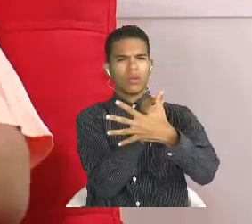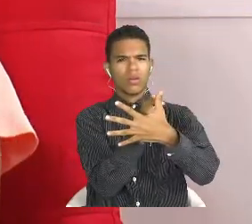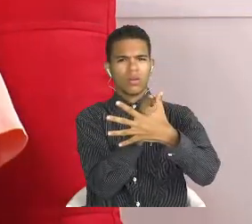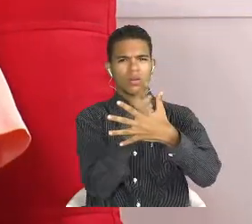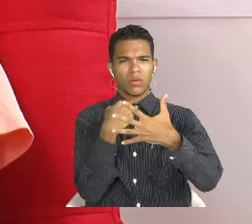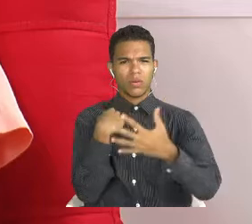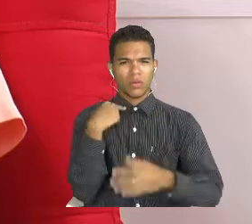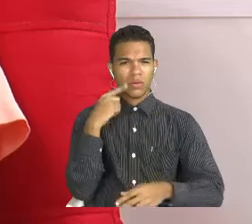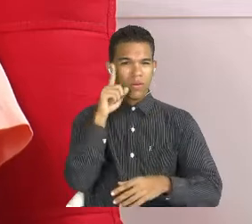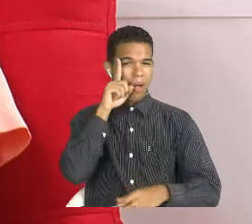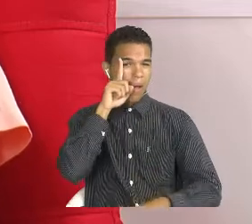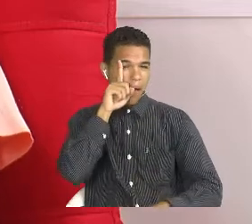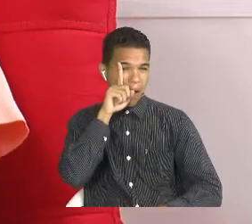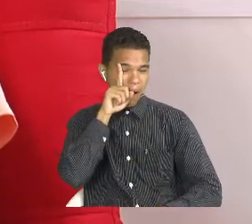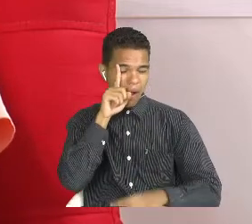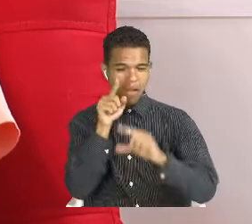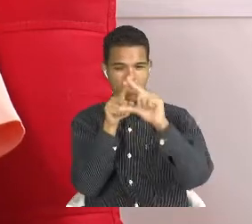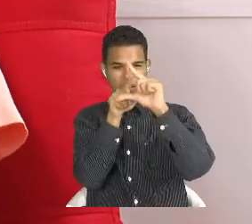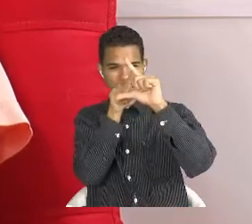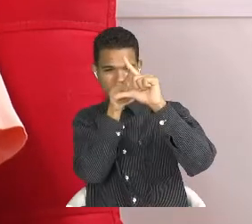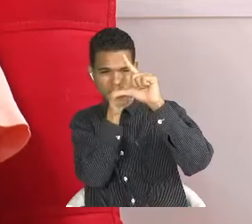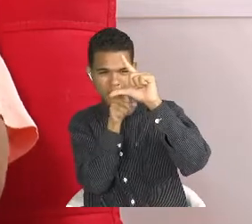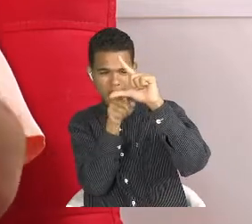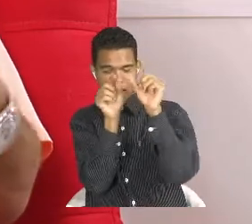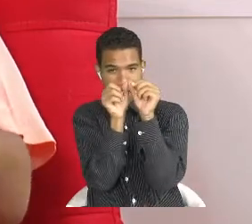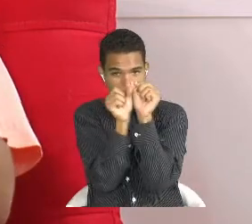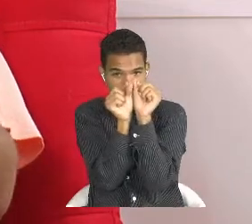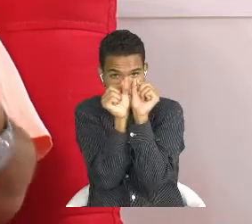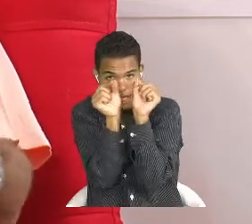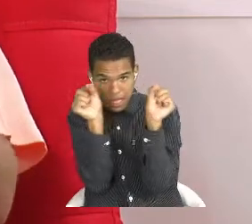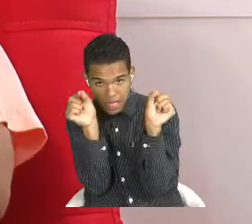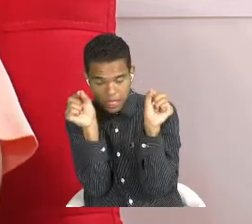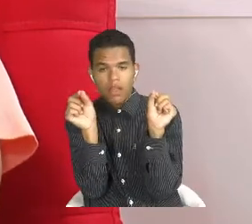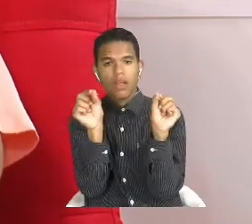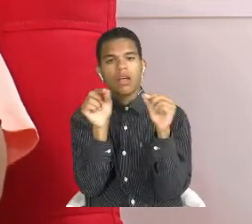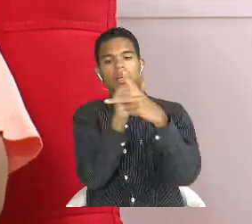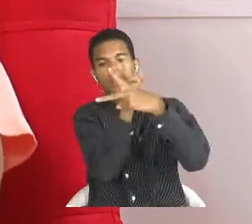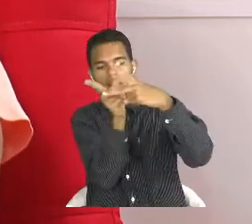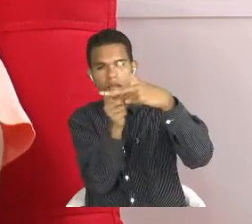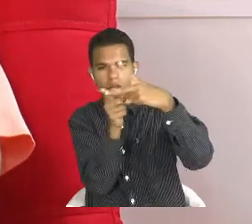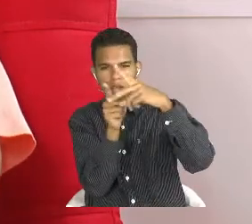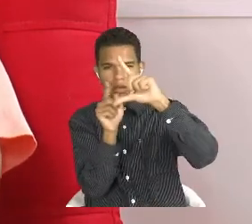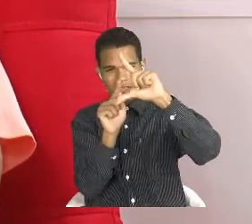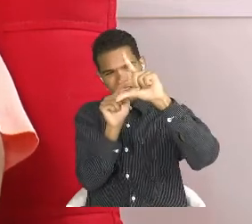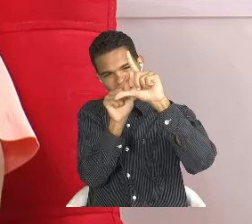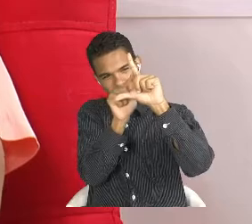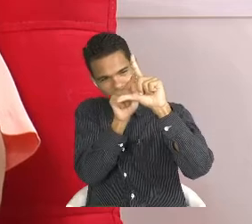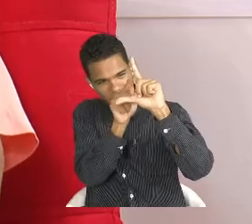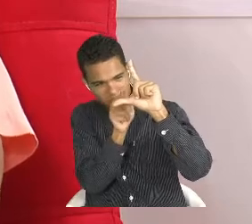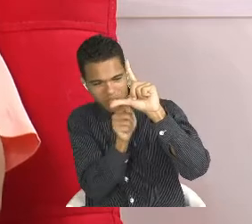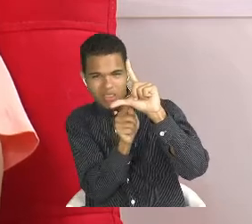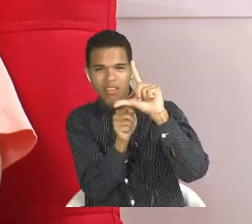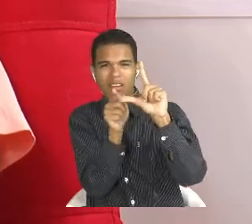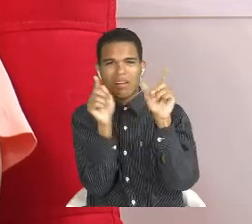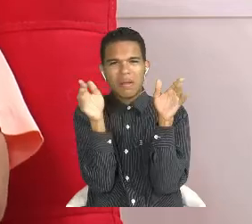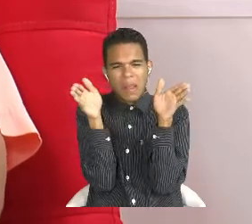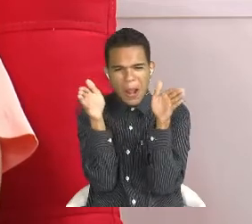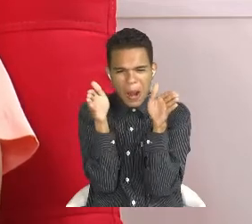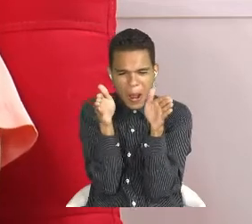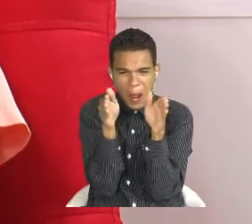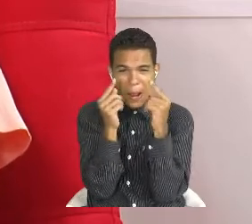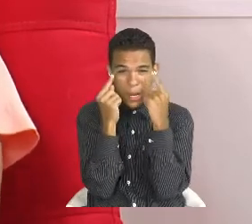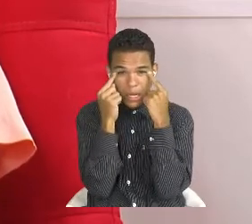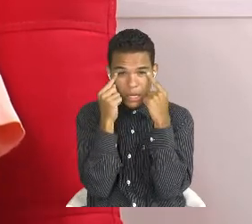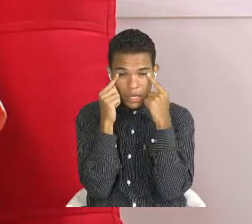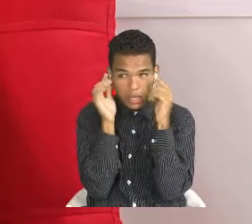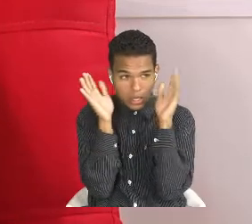abierto y glaucoma primario de ángulo estrecho. Como ya lo habíamos mencionado, el glaucoma de ángulo estrecho, que es de muy baja presentación, cerca del 1 o 2% de la población